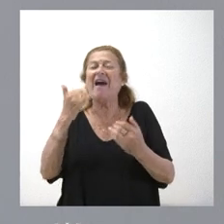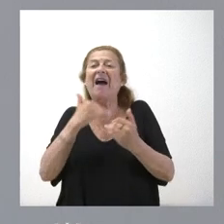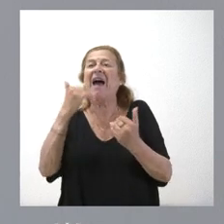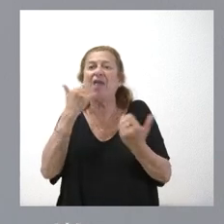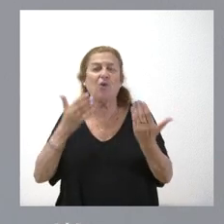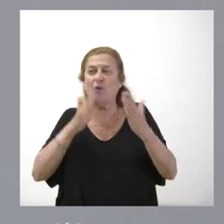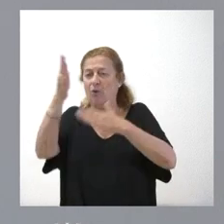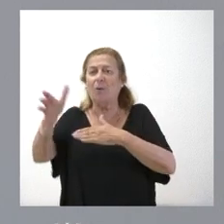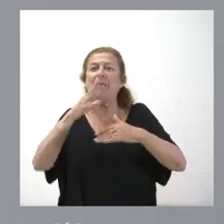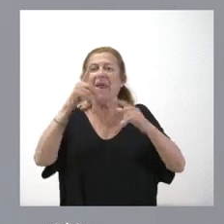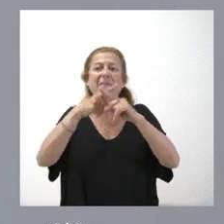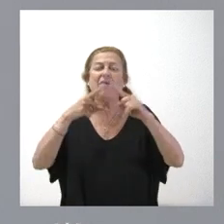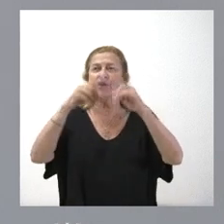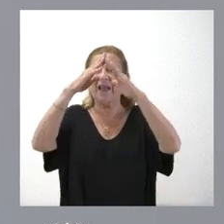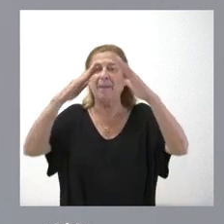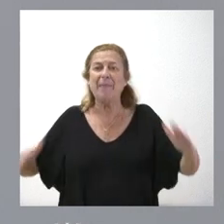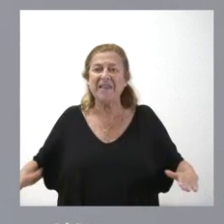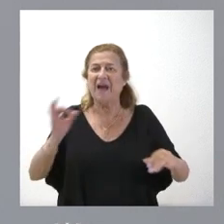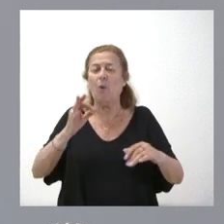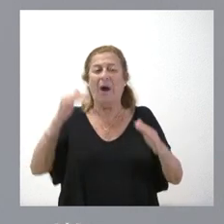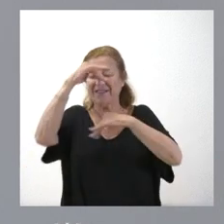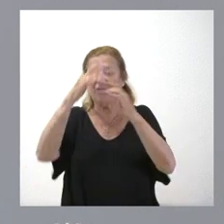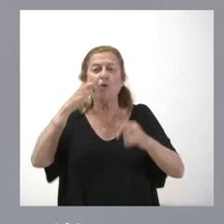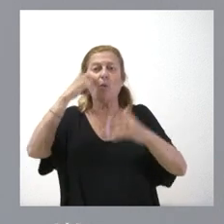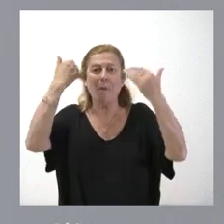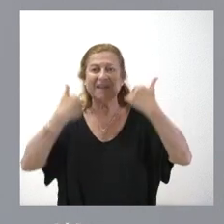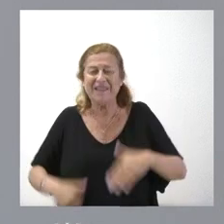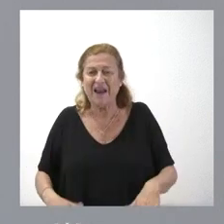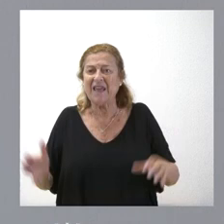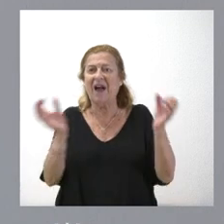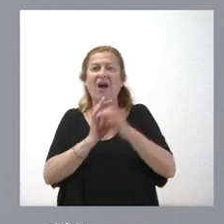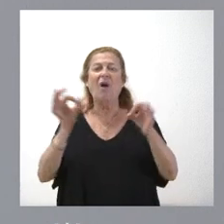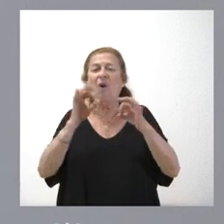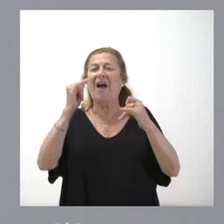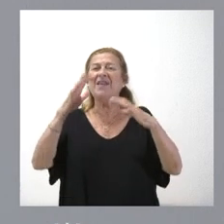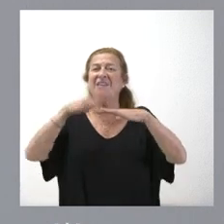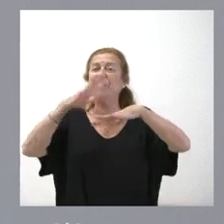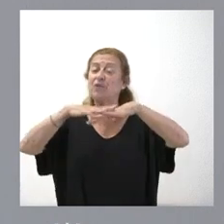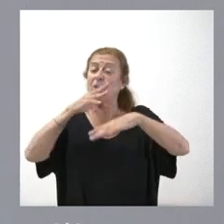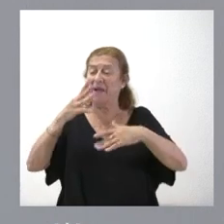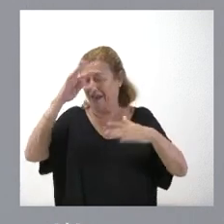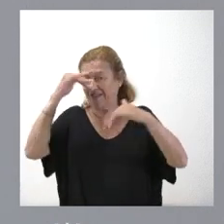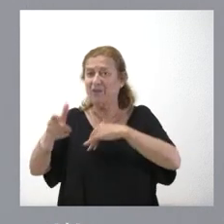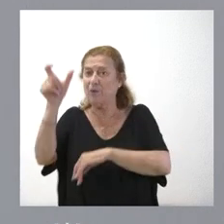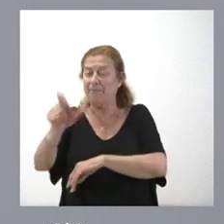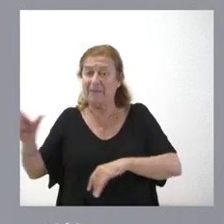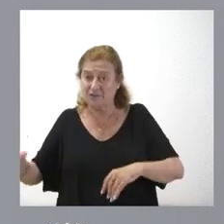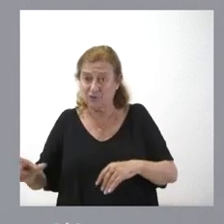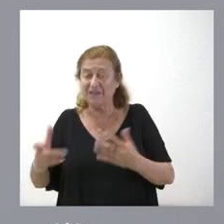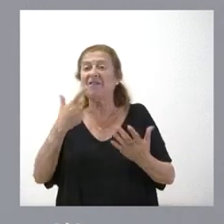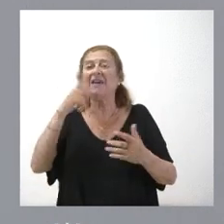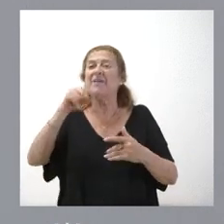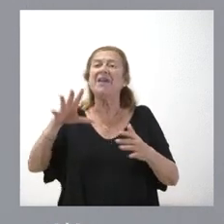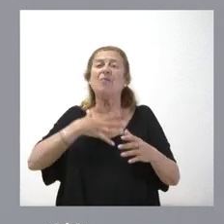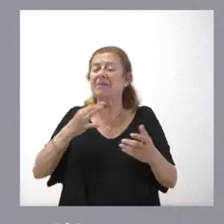campaña de los medios de atención humanitaria de los medios que tienen de infraestructuras de atención a estas personas y también lógicamente que se dispusiera de